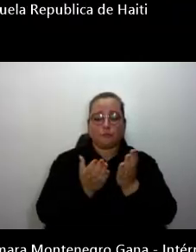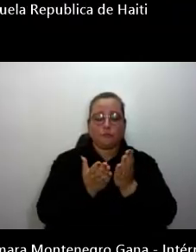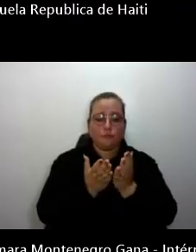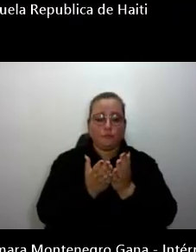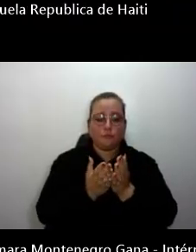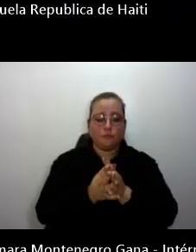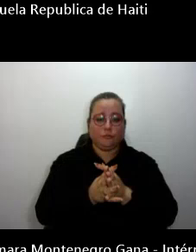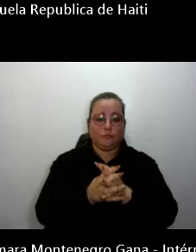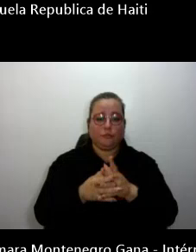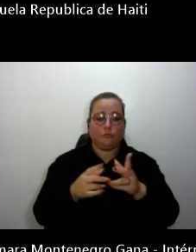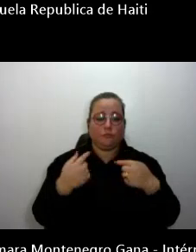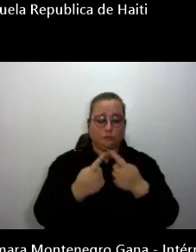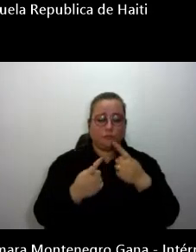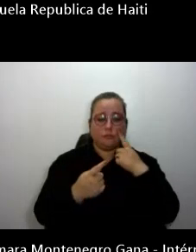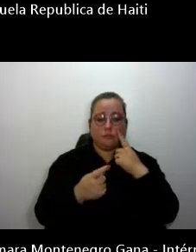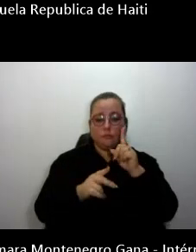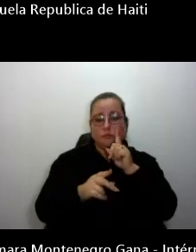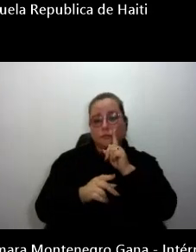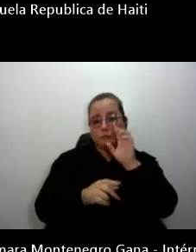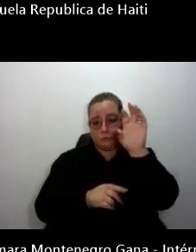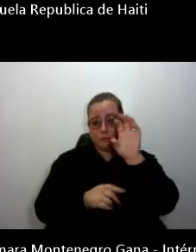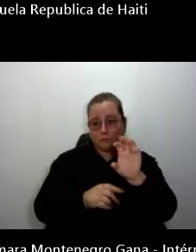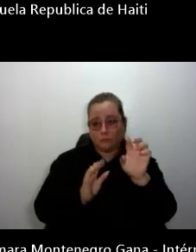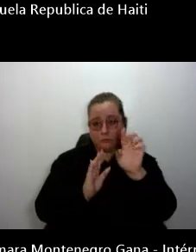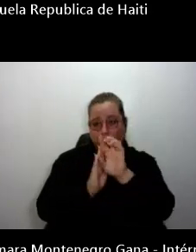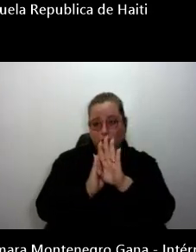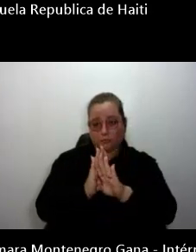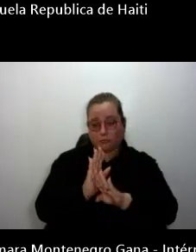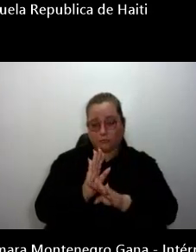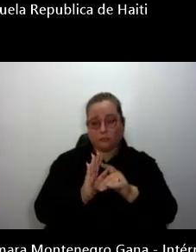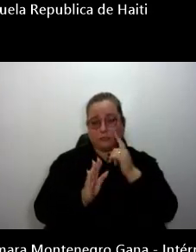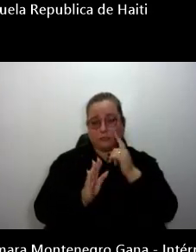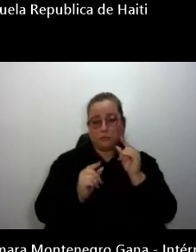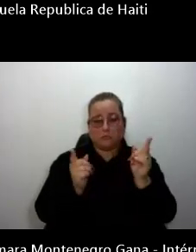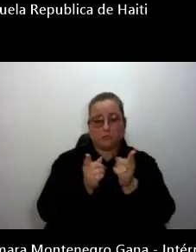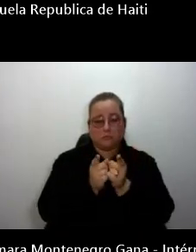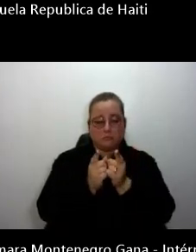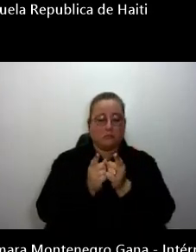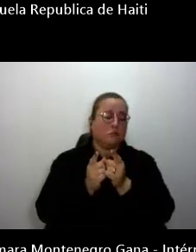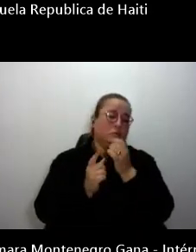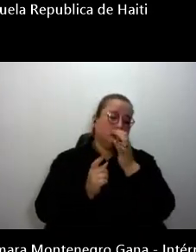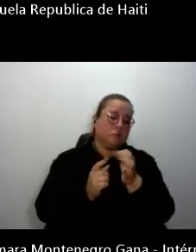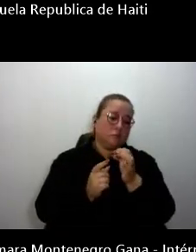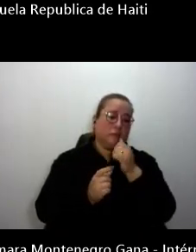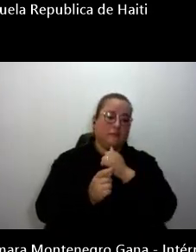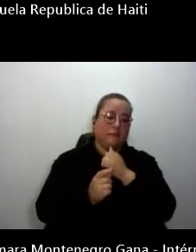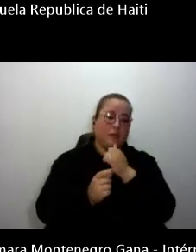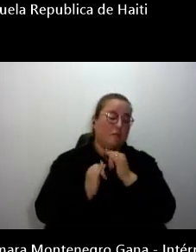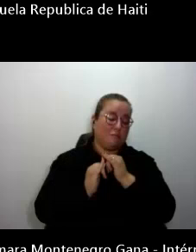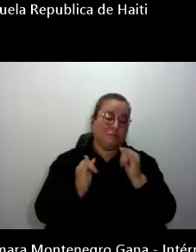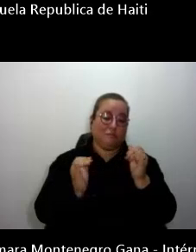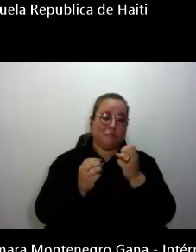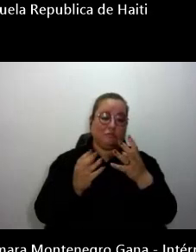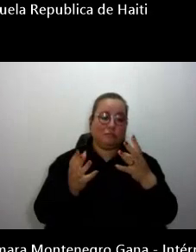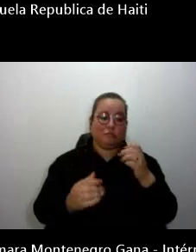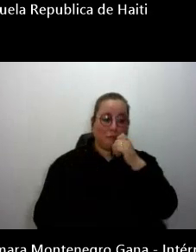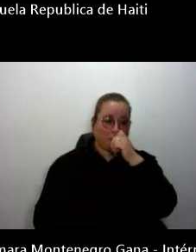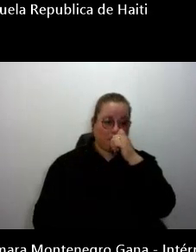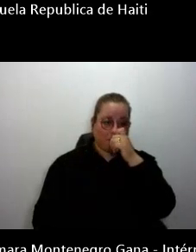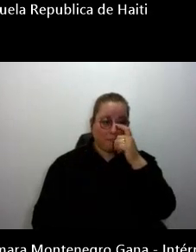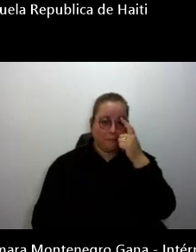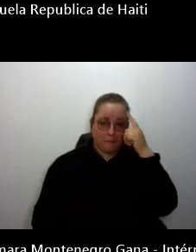este programa, que en realidad es bastante escueto para todo lo que se hace, todo lo que ustedes deben hacer en su establecimiento igual. Pero